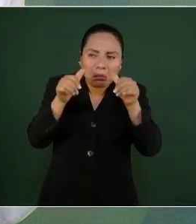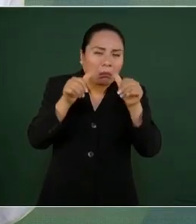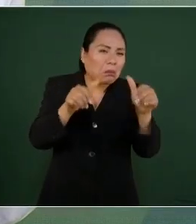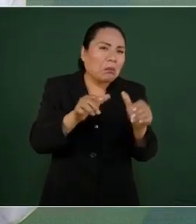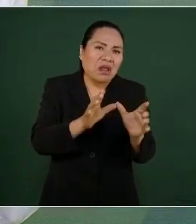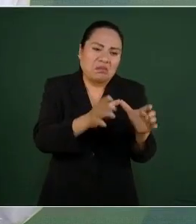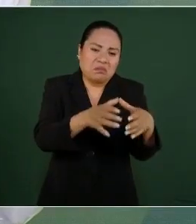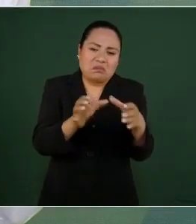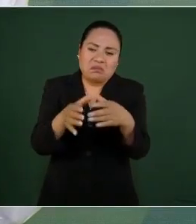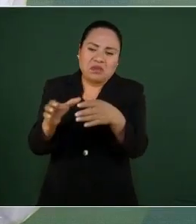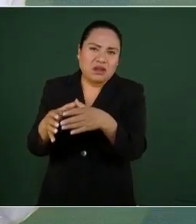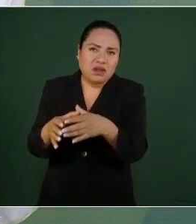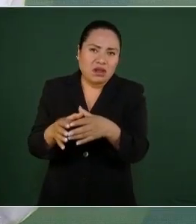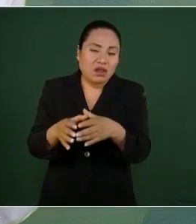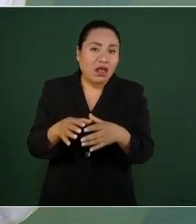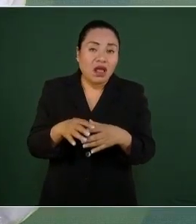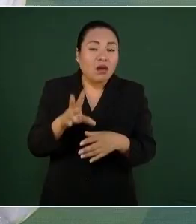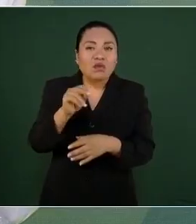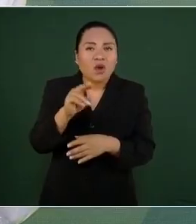A veces ni se hablaban.